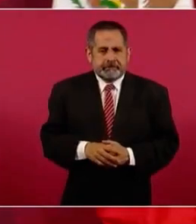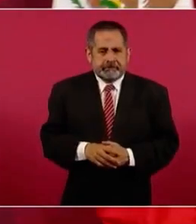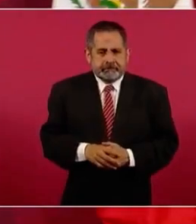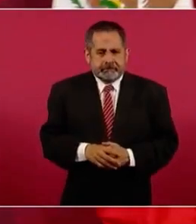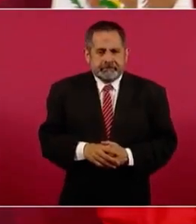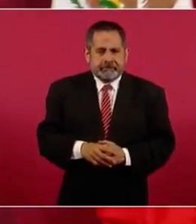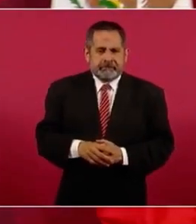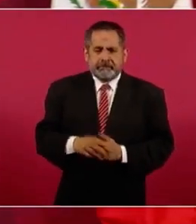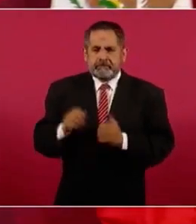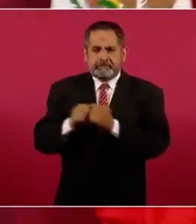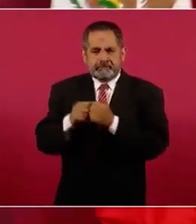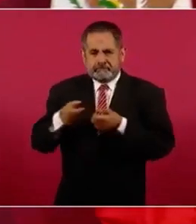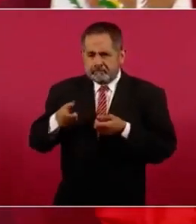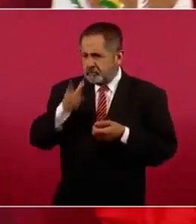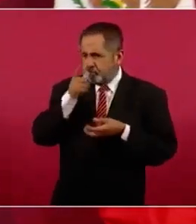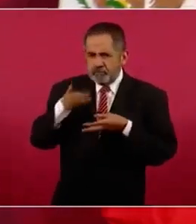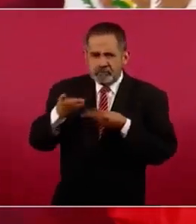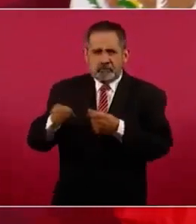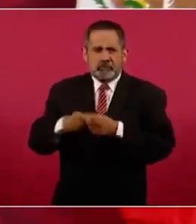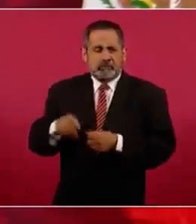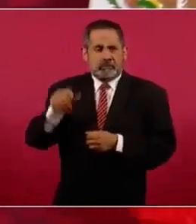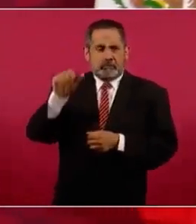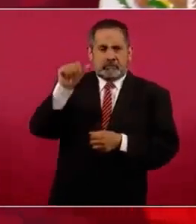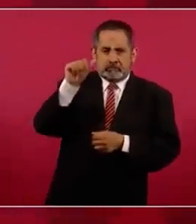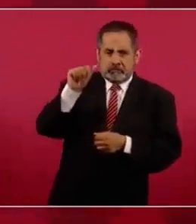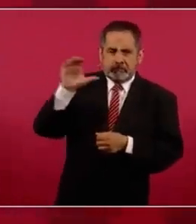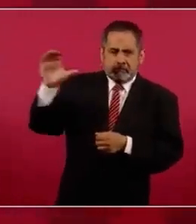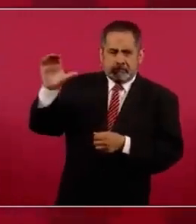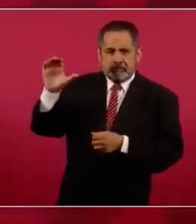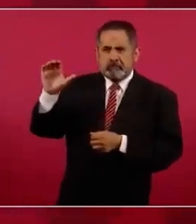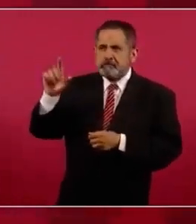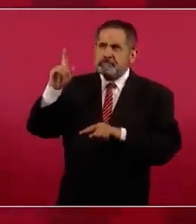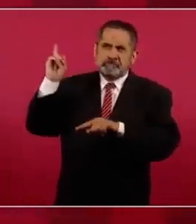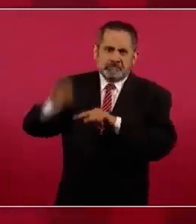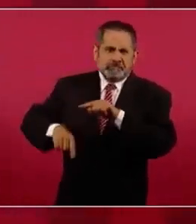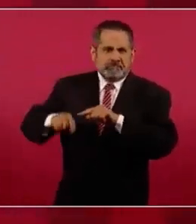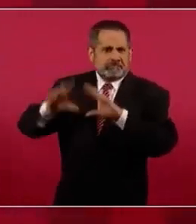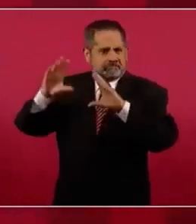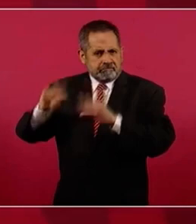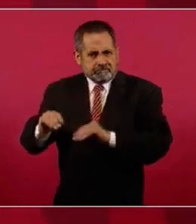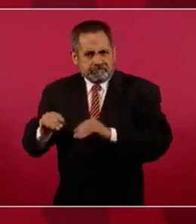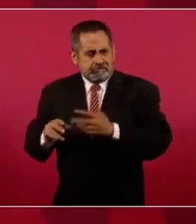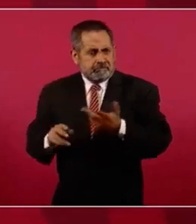con la luz, los aires acondicionados,